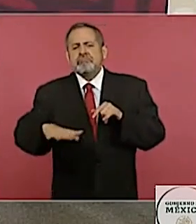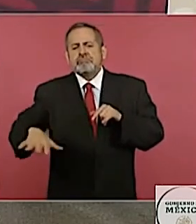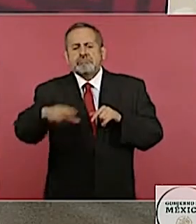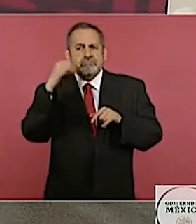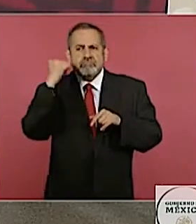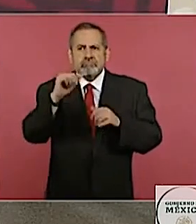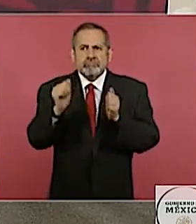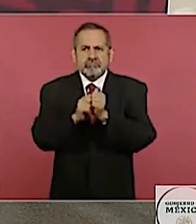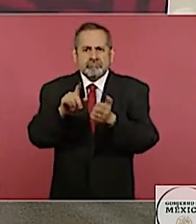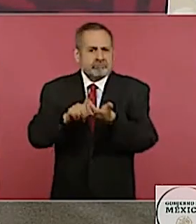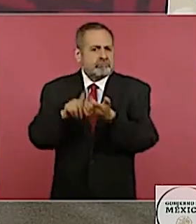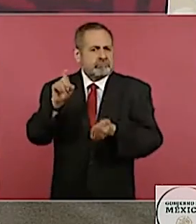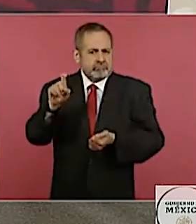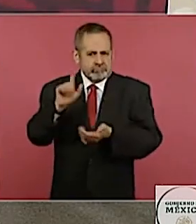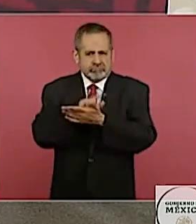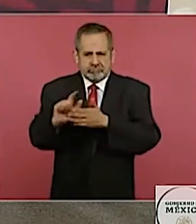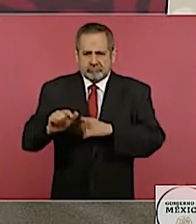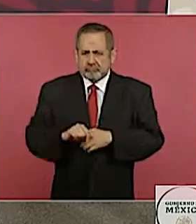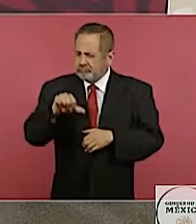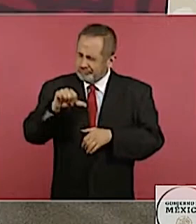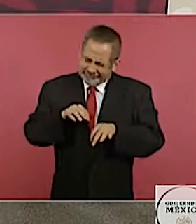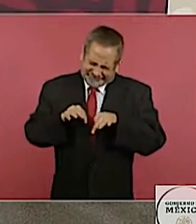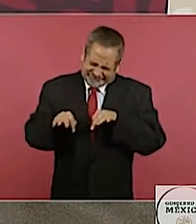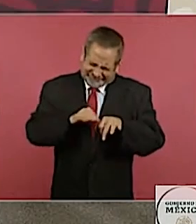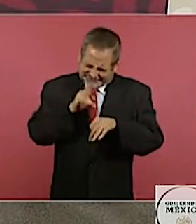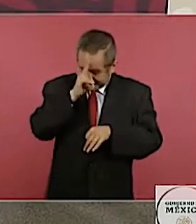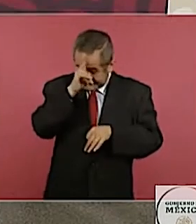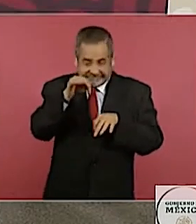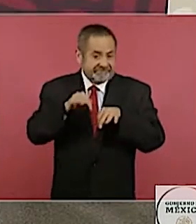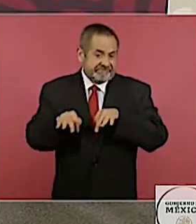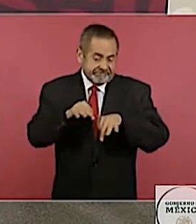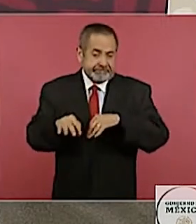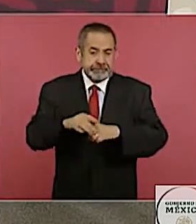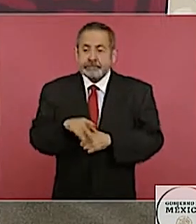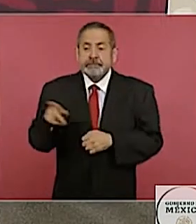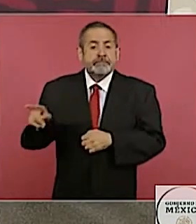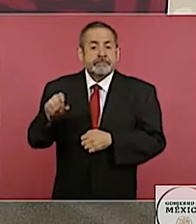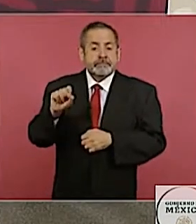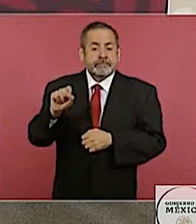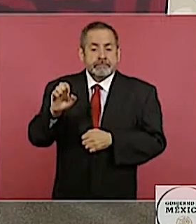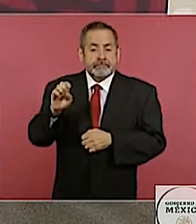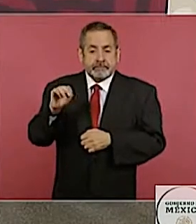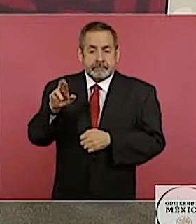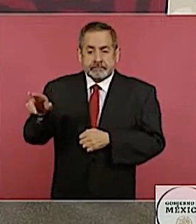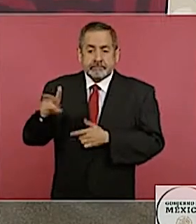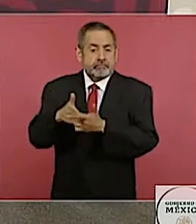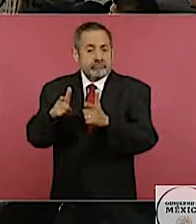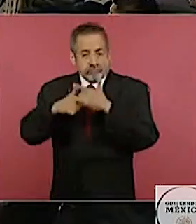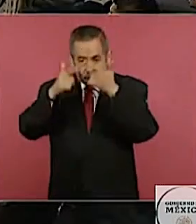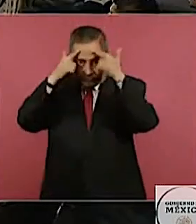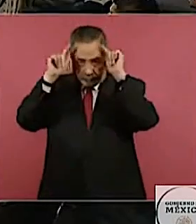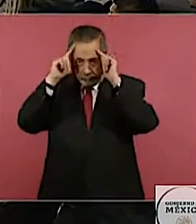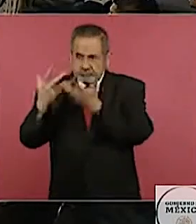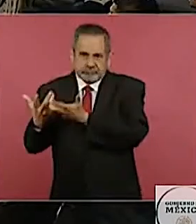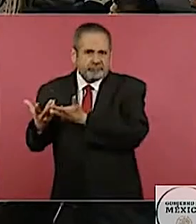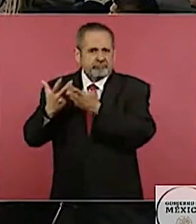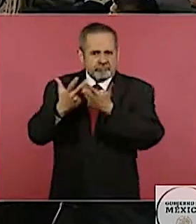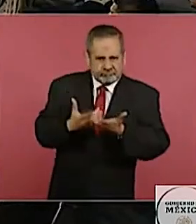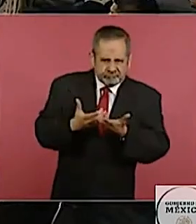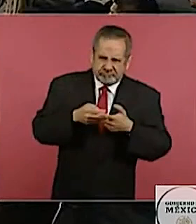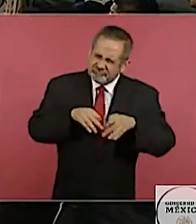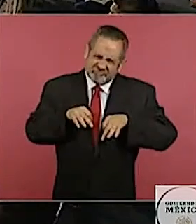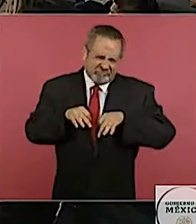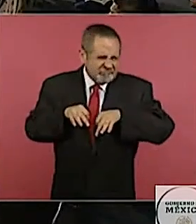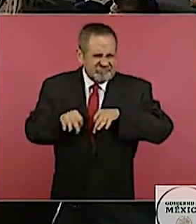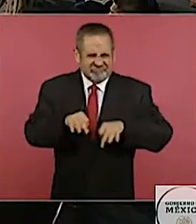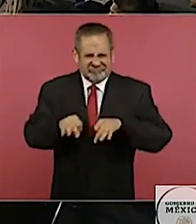presidente vamos a cerrar puerte hoy nos va a hacer el favor ahí la secretaría Marina de de enviar un grupo importante de elementos y con eso